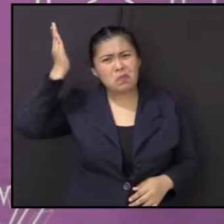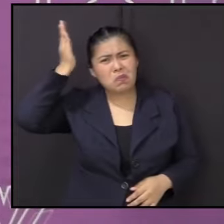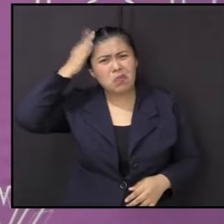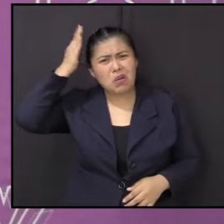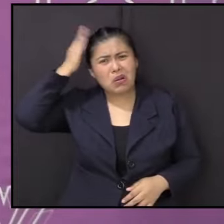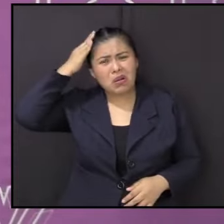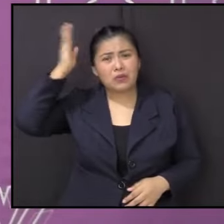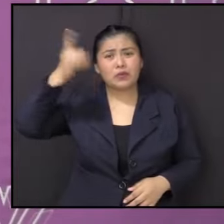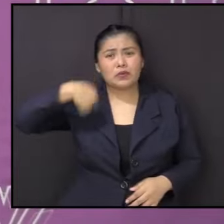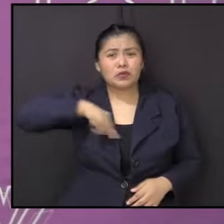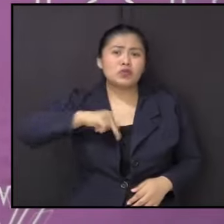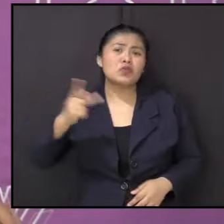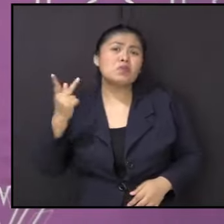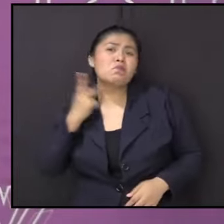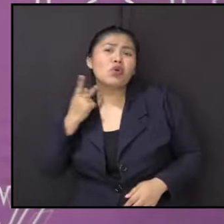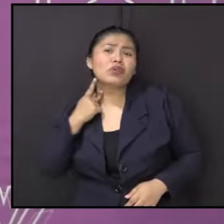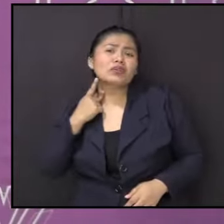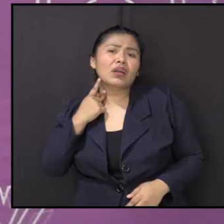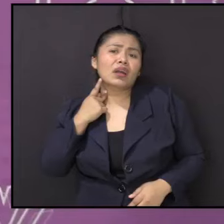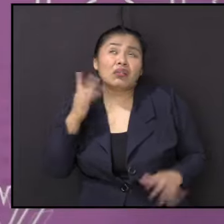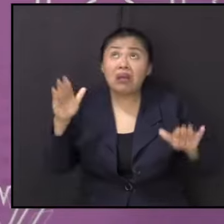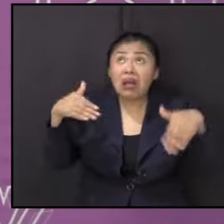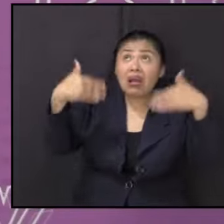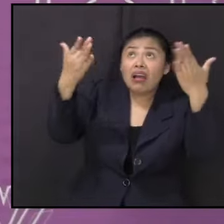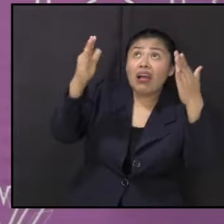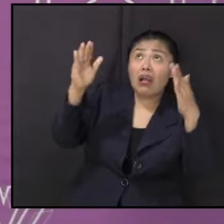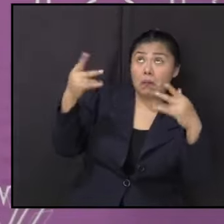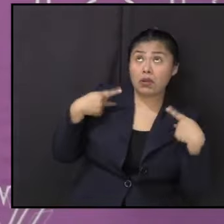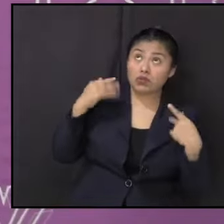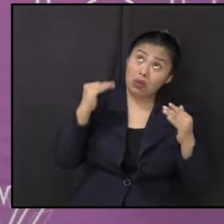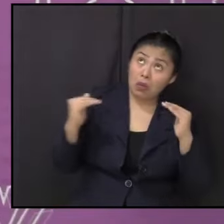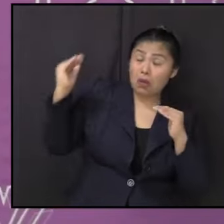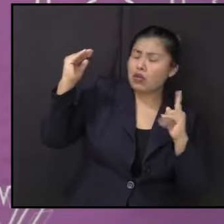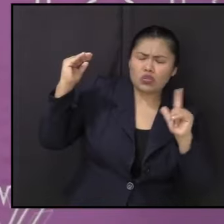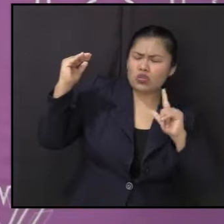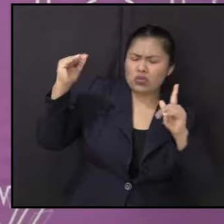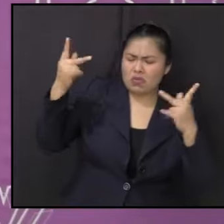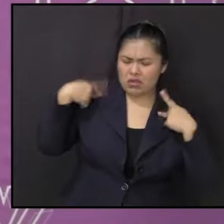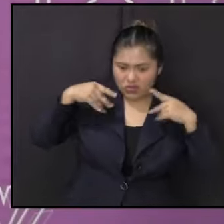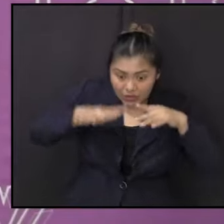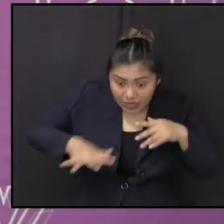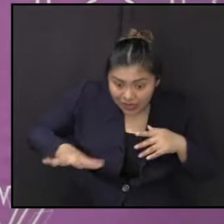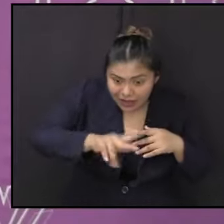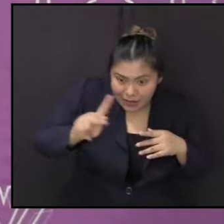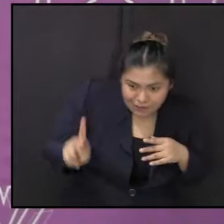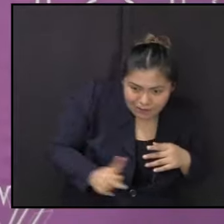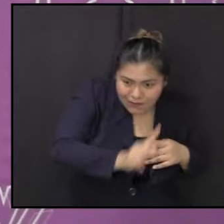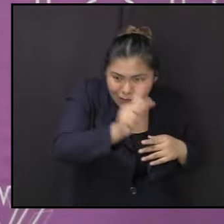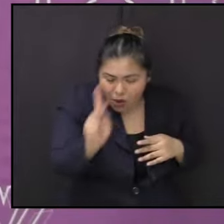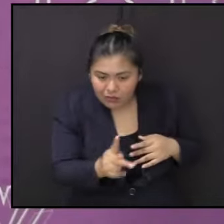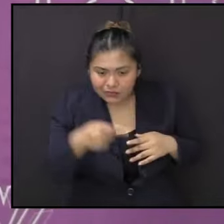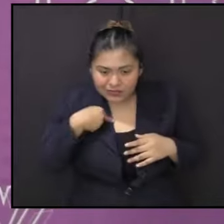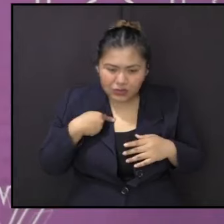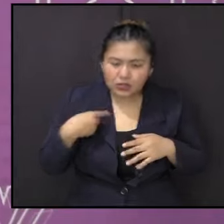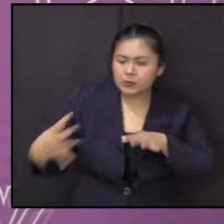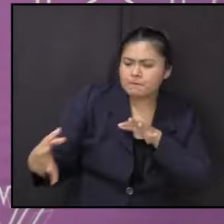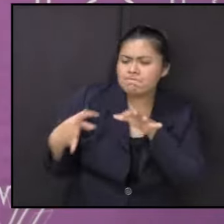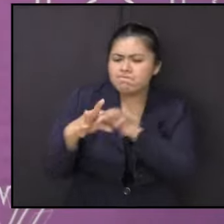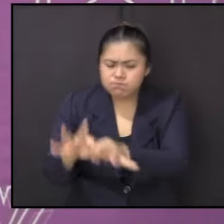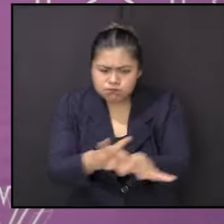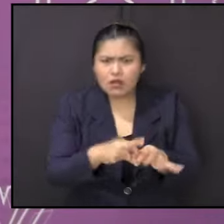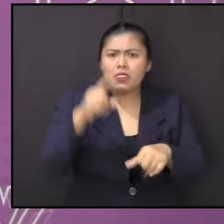la política hacia la gente. No es traer a la gente a la política, sino es el político ir a dar la cara día tras día,